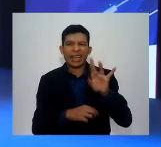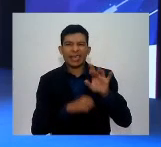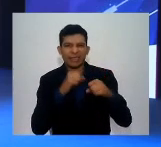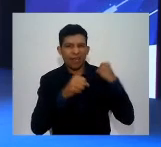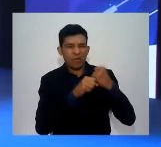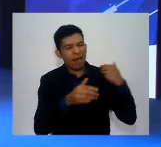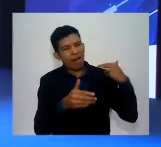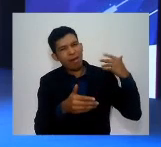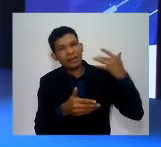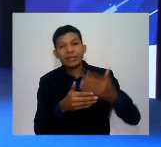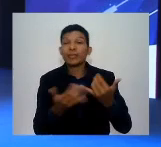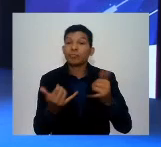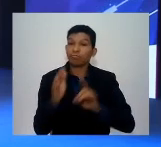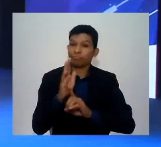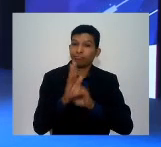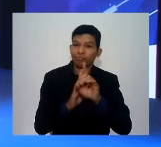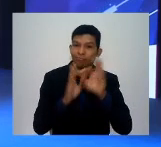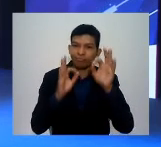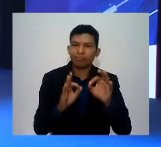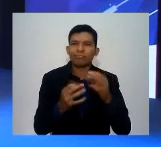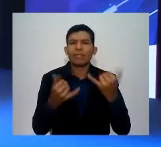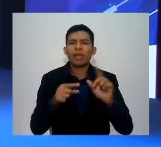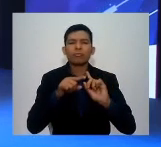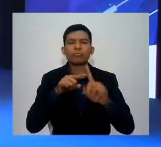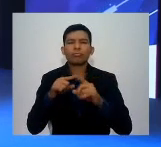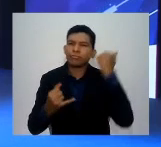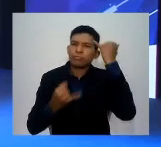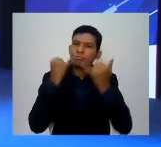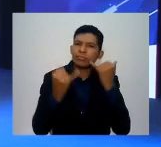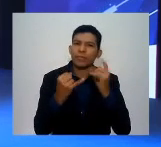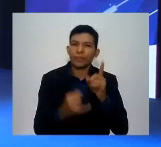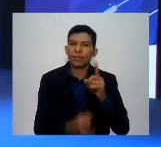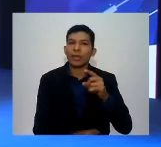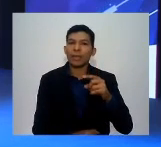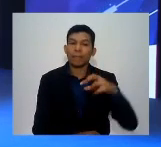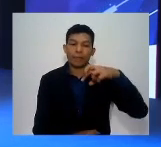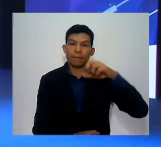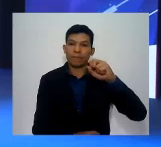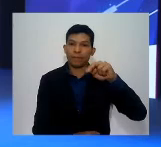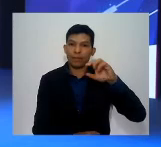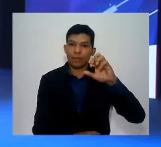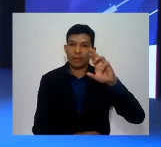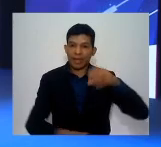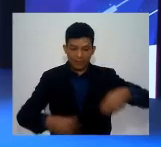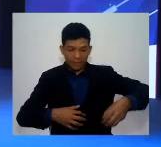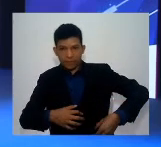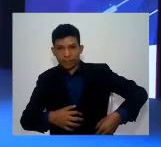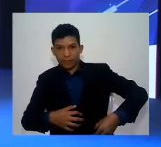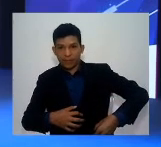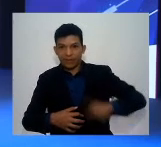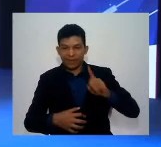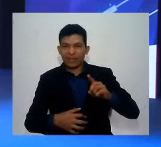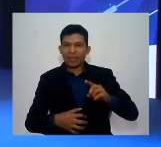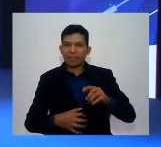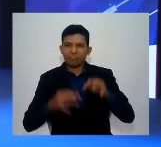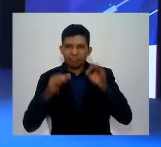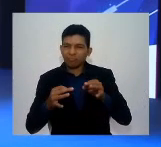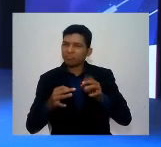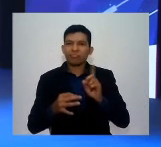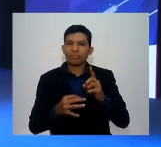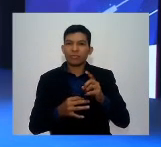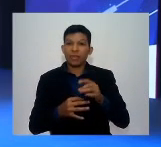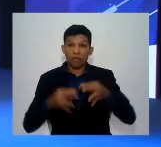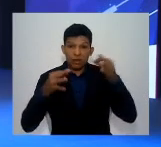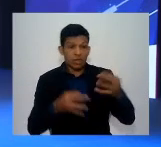central. Medirla en el brazo, medirla en el antebrazo no sirve para nada. Y no sirve para nada, primero porque,